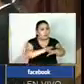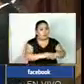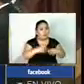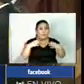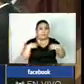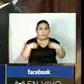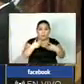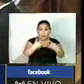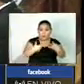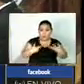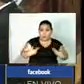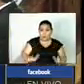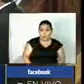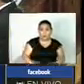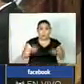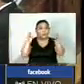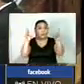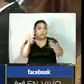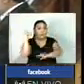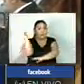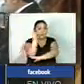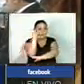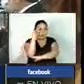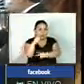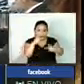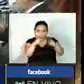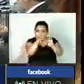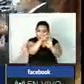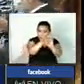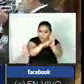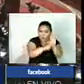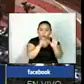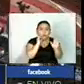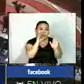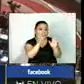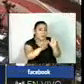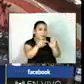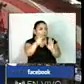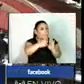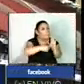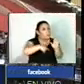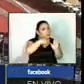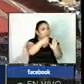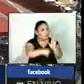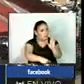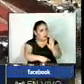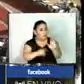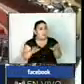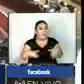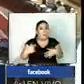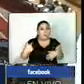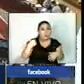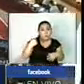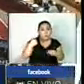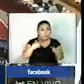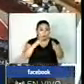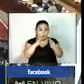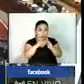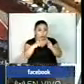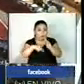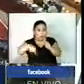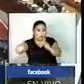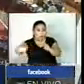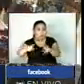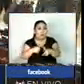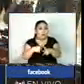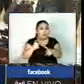de las personas durante el estado de emergencia. Esta normativa prohibía la detención por violar la cuarentena. En estos temas